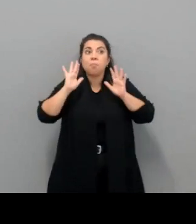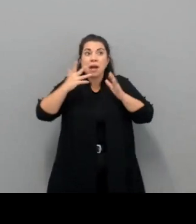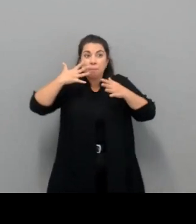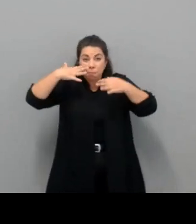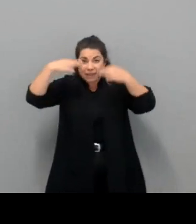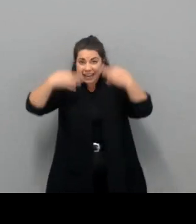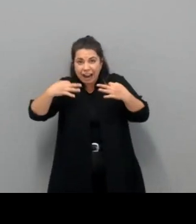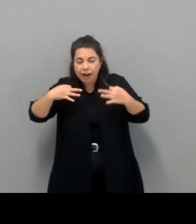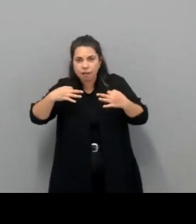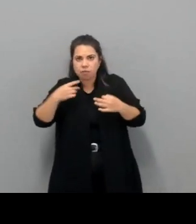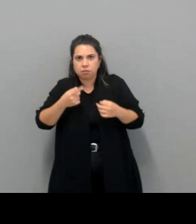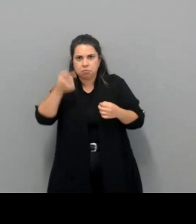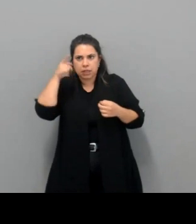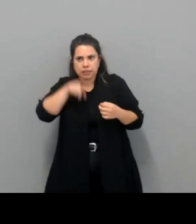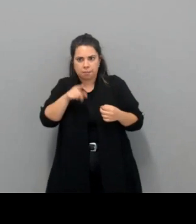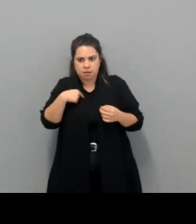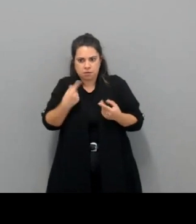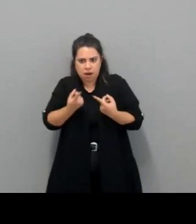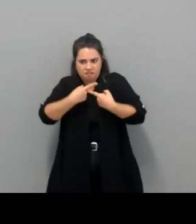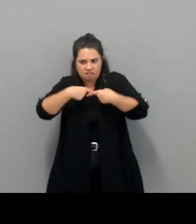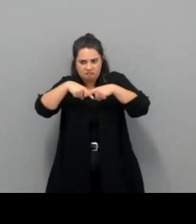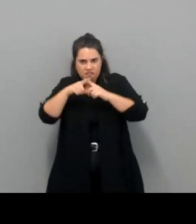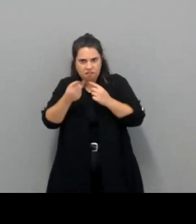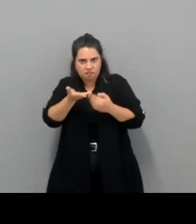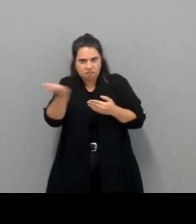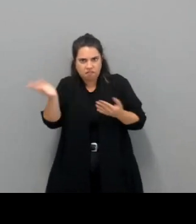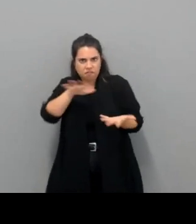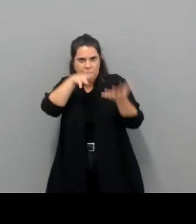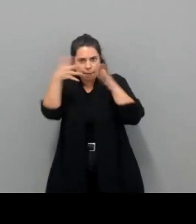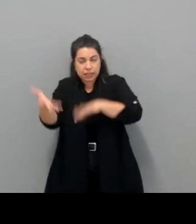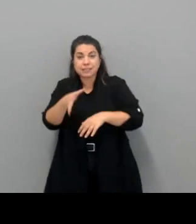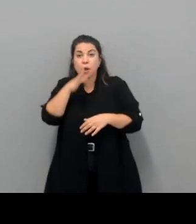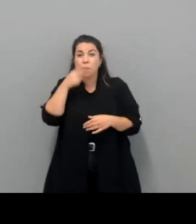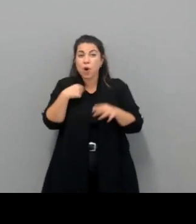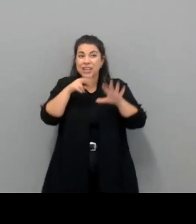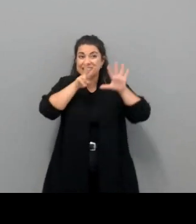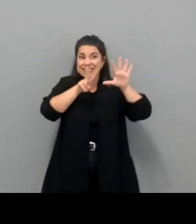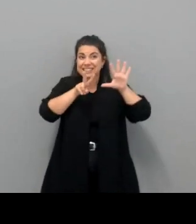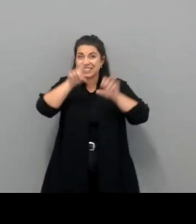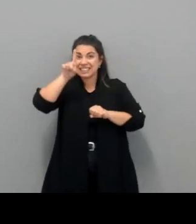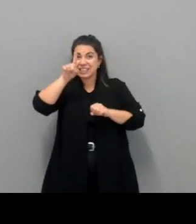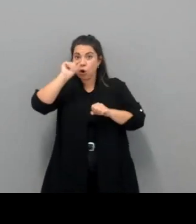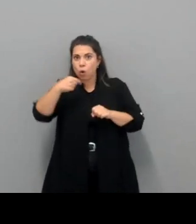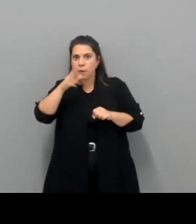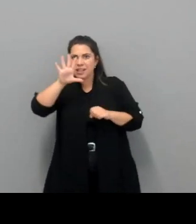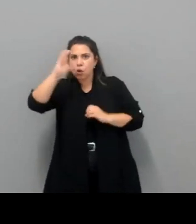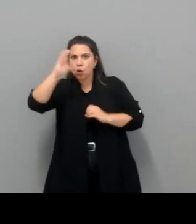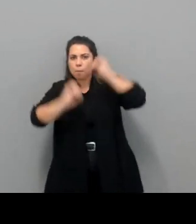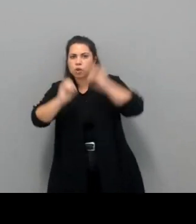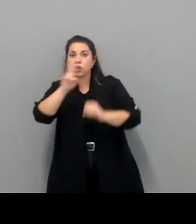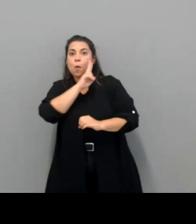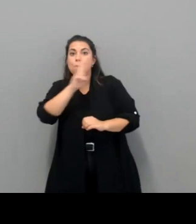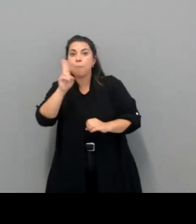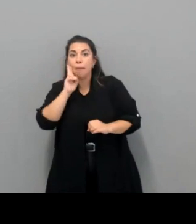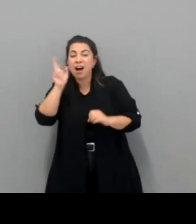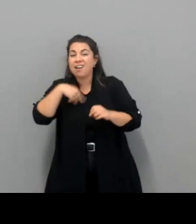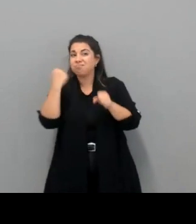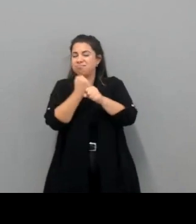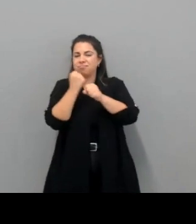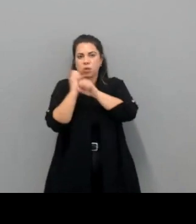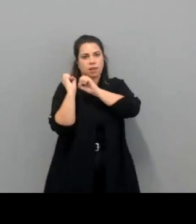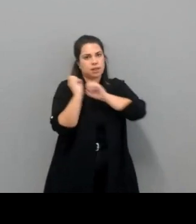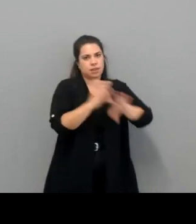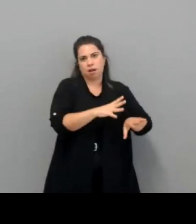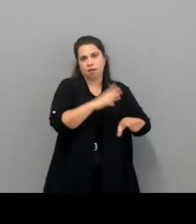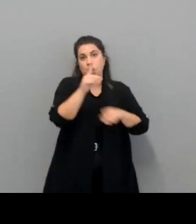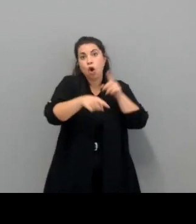nos aplica también a las familias, porque el 71,5% de las madres dejamos de trabajar